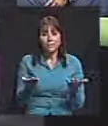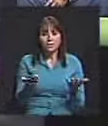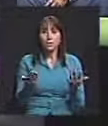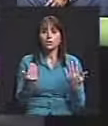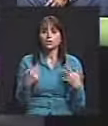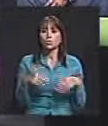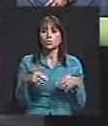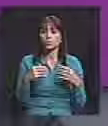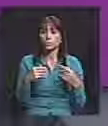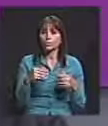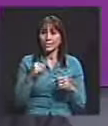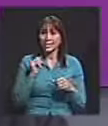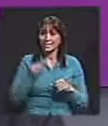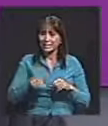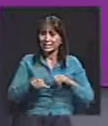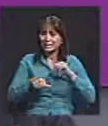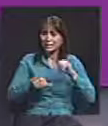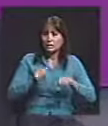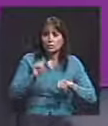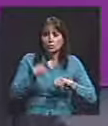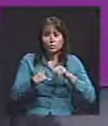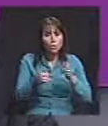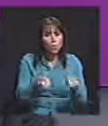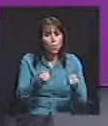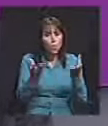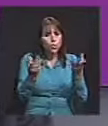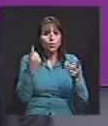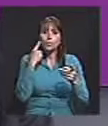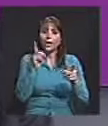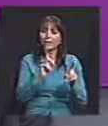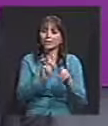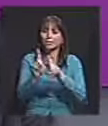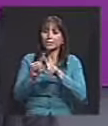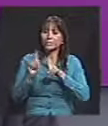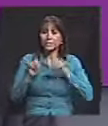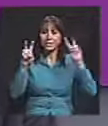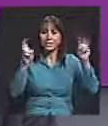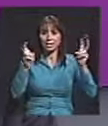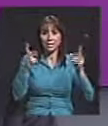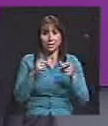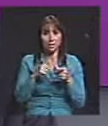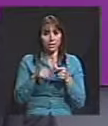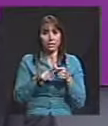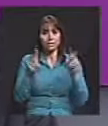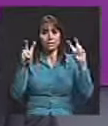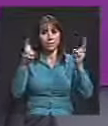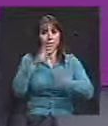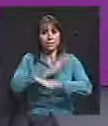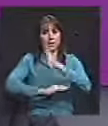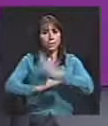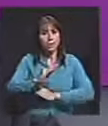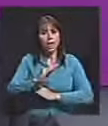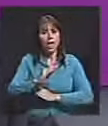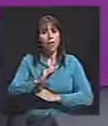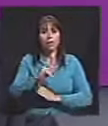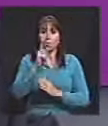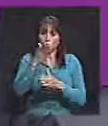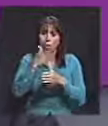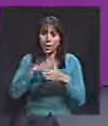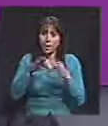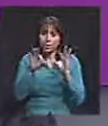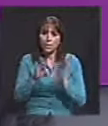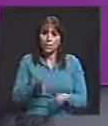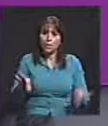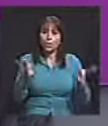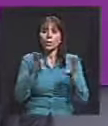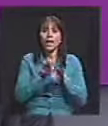sido muchos para muchos temas, ¿verdad? Entonces, en el tema de discapacidad, bueno, una parte importante es